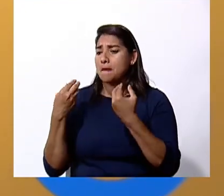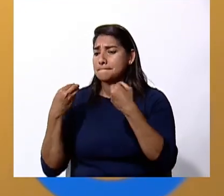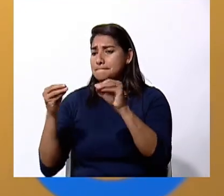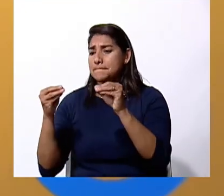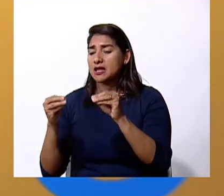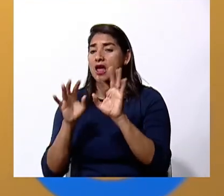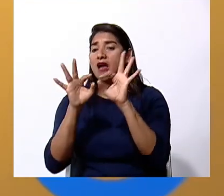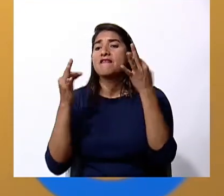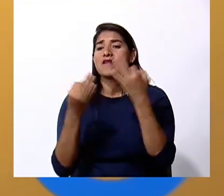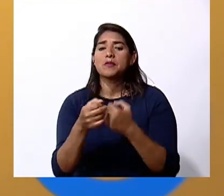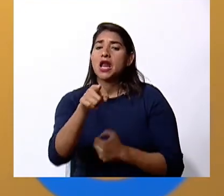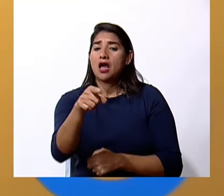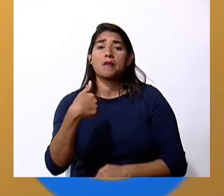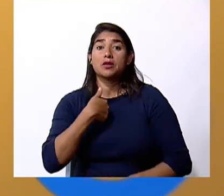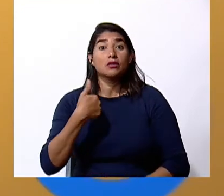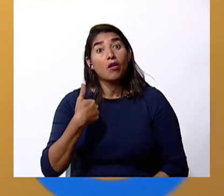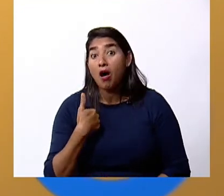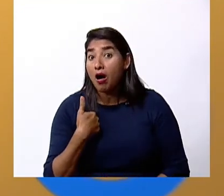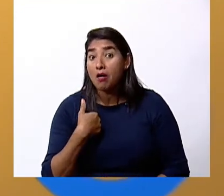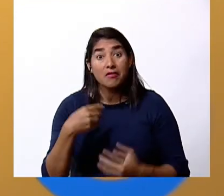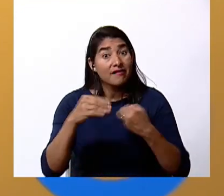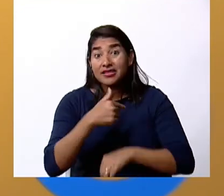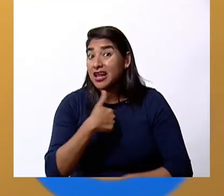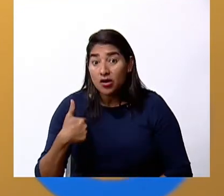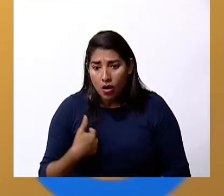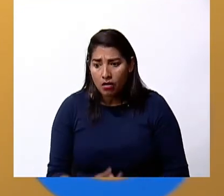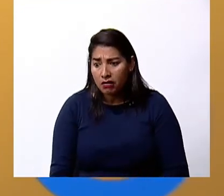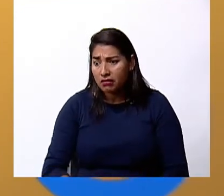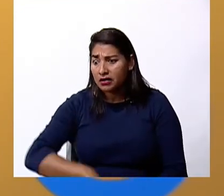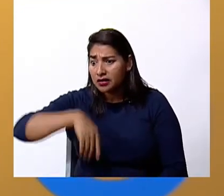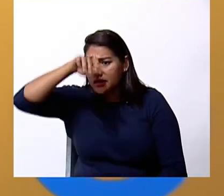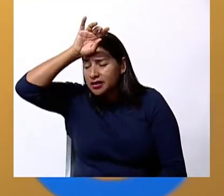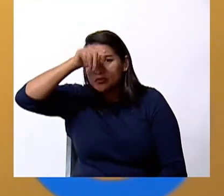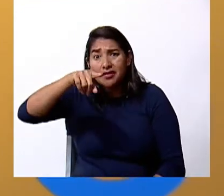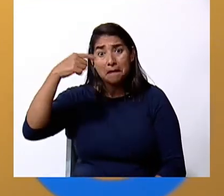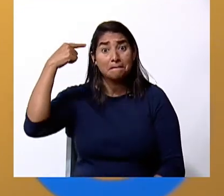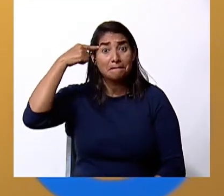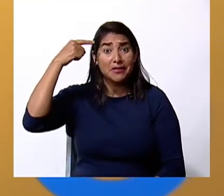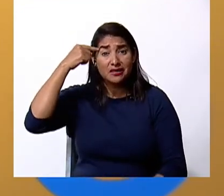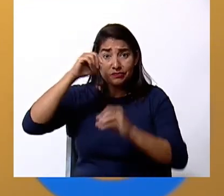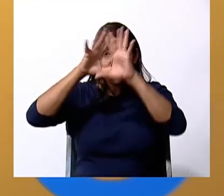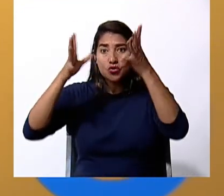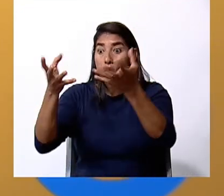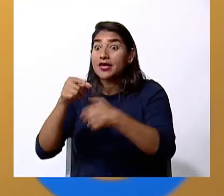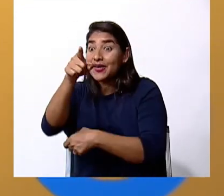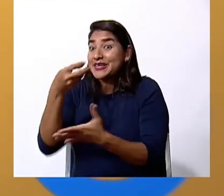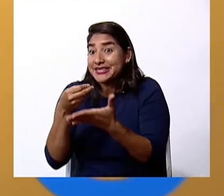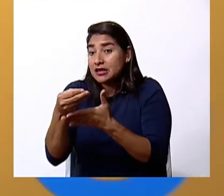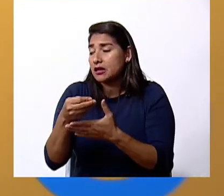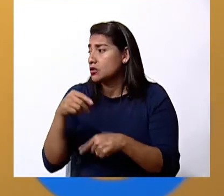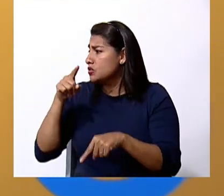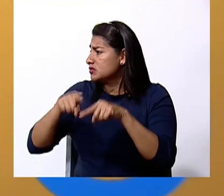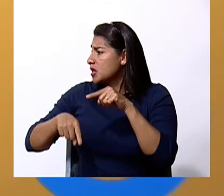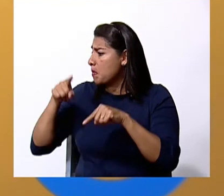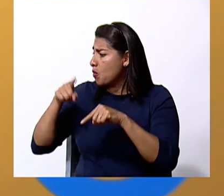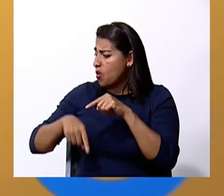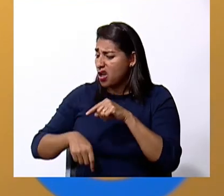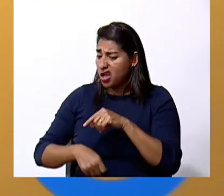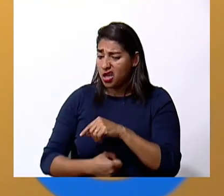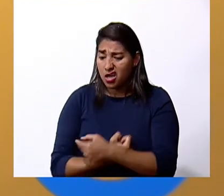vender a la familia tal. A nadie más se le puede vender. ¿Se imaginan ustedes que uno quisiera adquirir algún producto y que le digan que